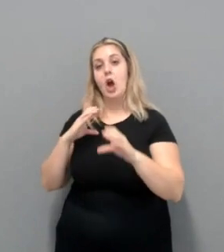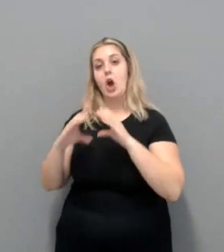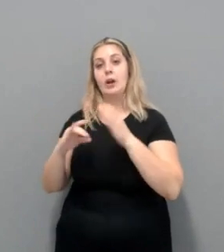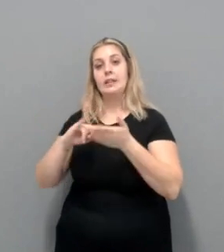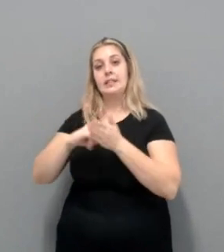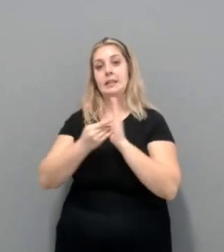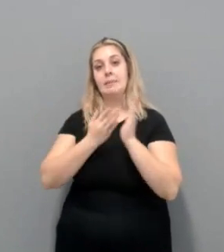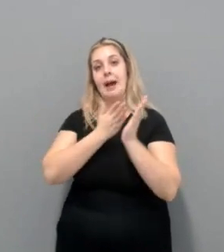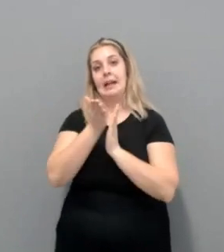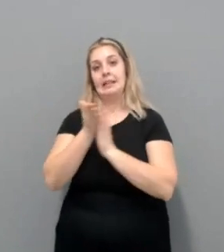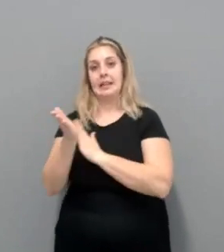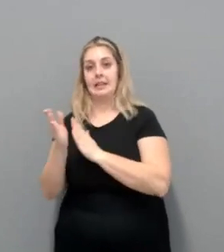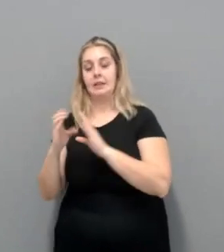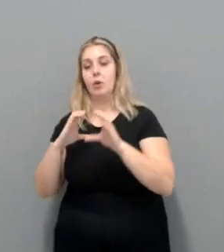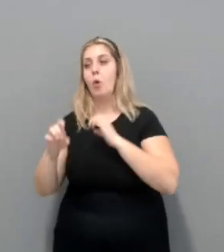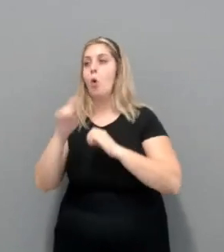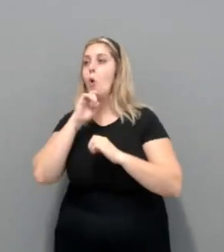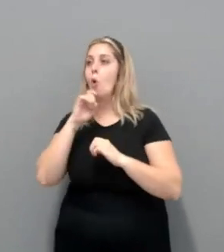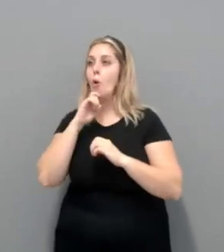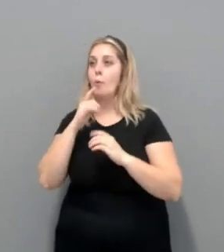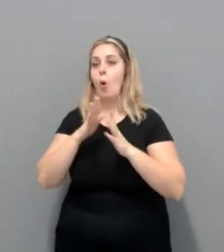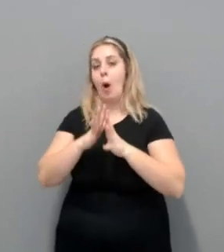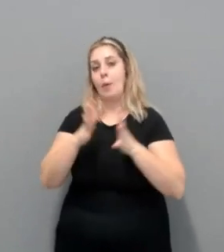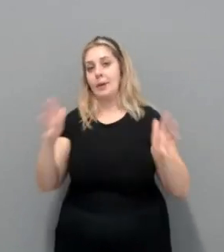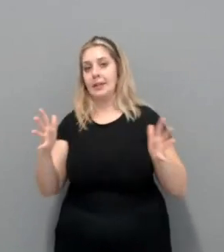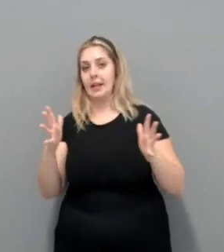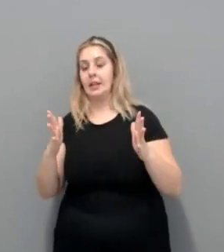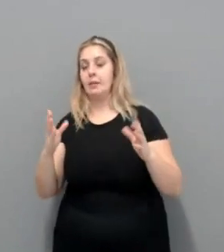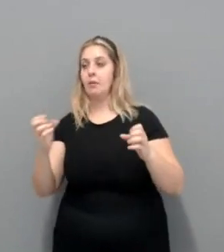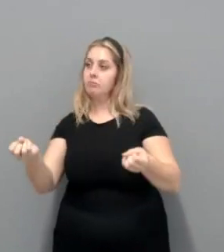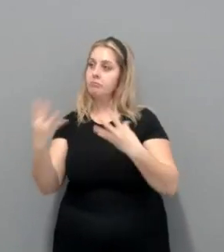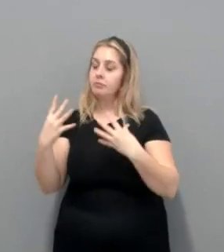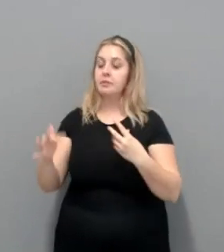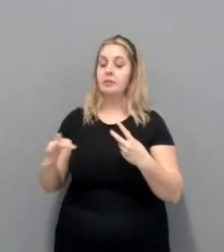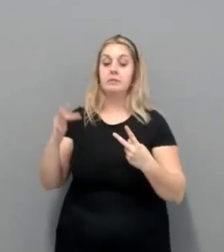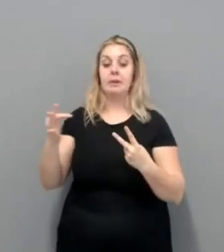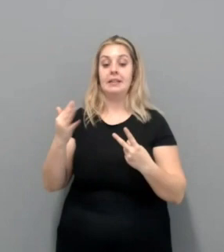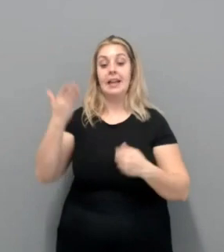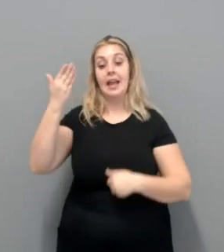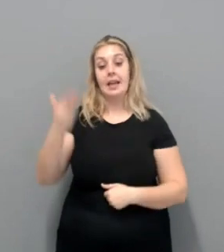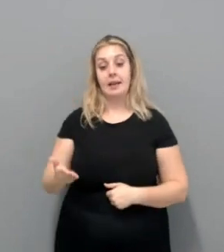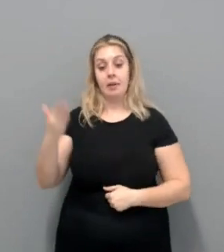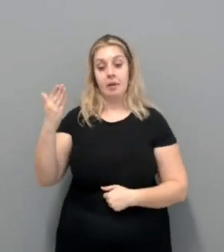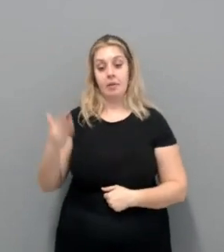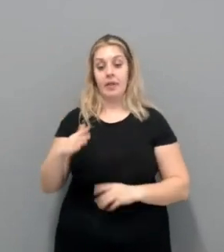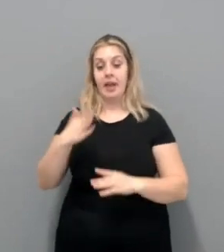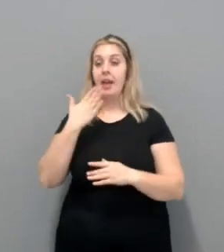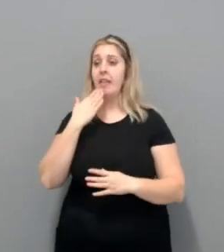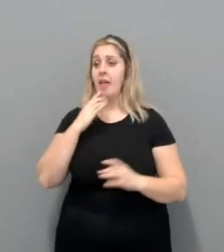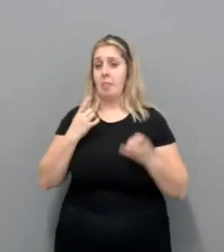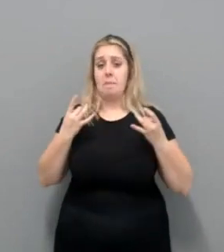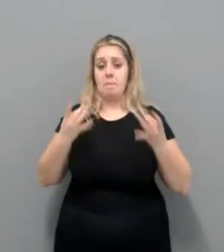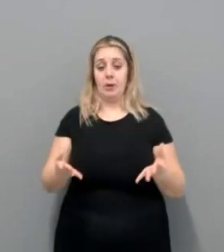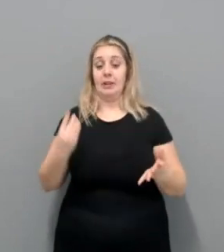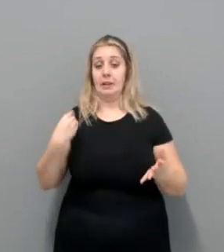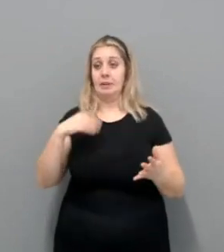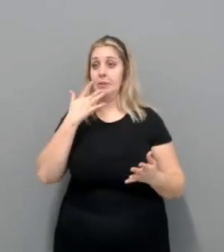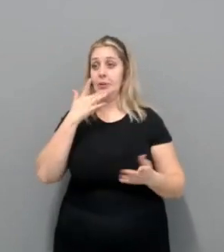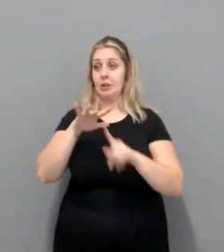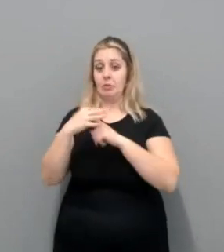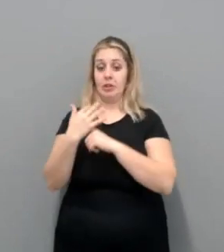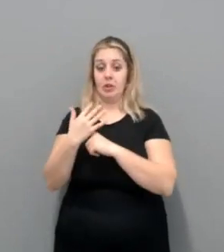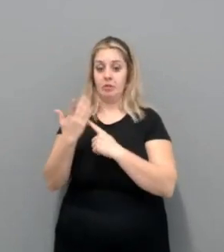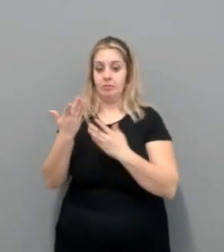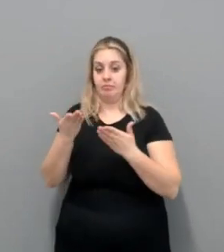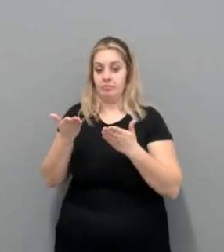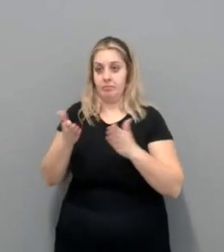sistema alternativo de comunicación o aumentativo, y cuál ha sido la importancia desde edades muy tempranas, sobre todo en el caso de, bueno, pues